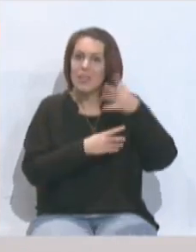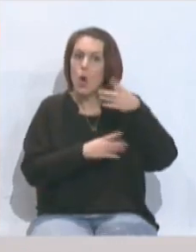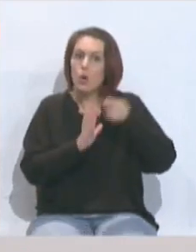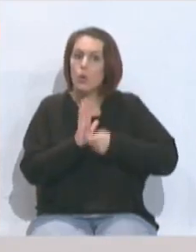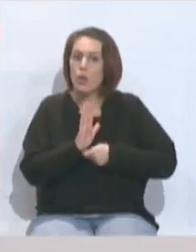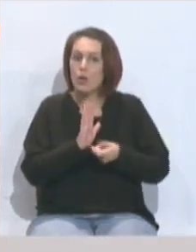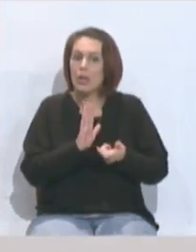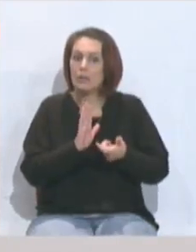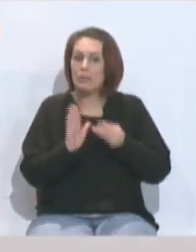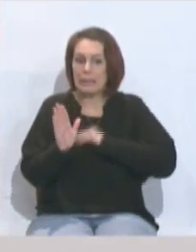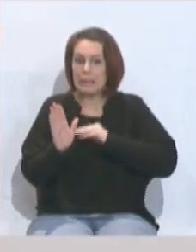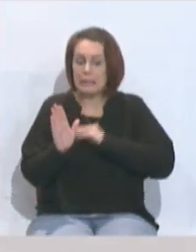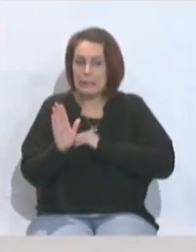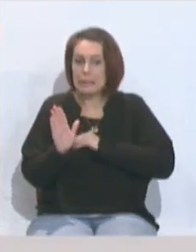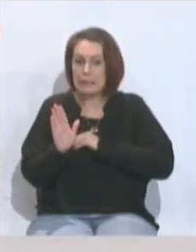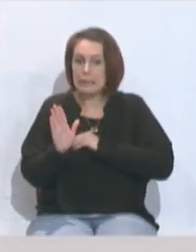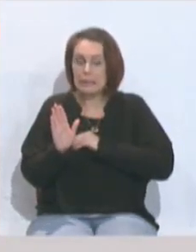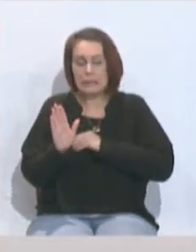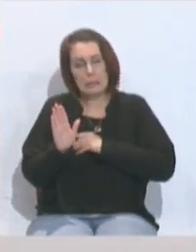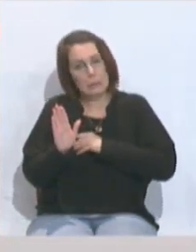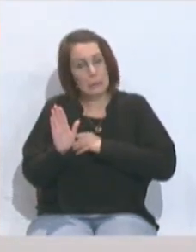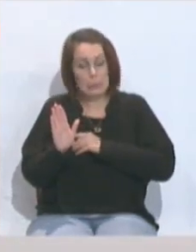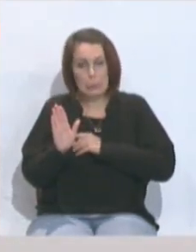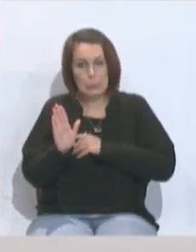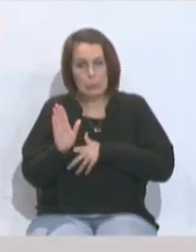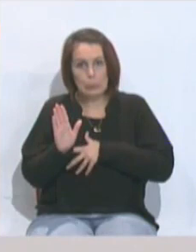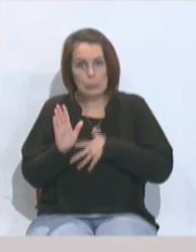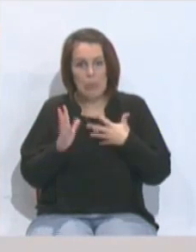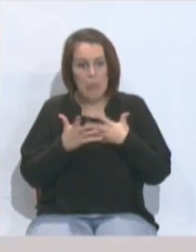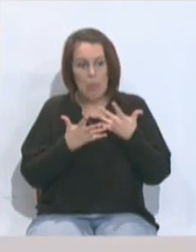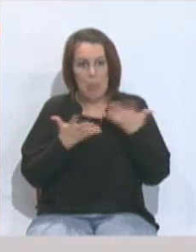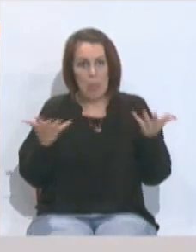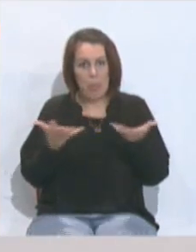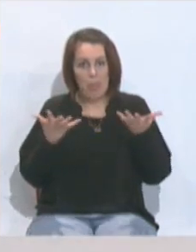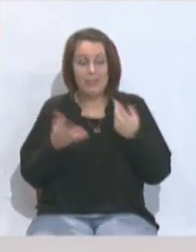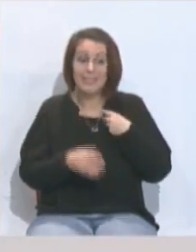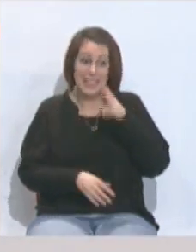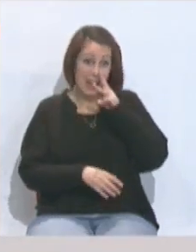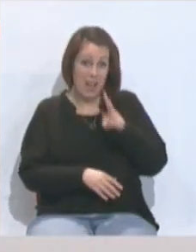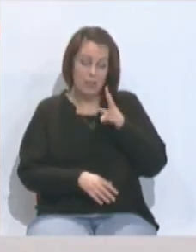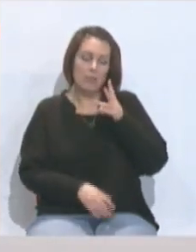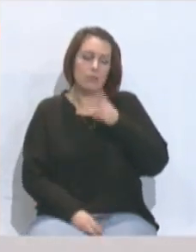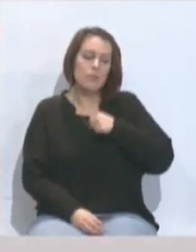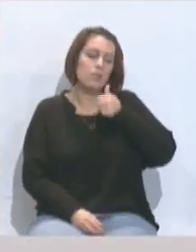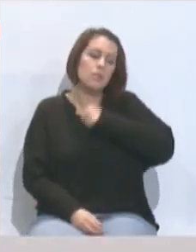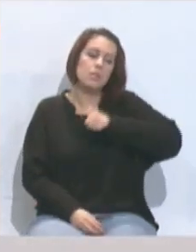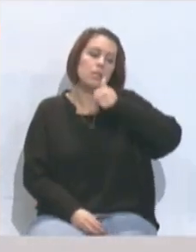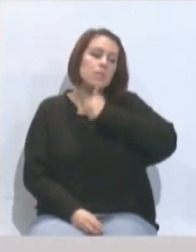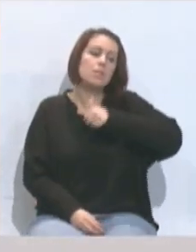condiciones bastante lamentables, casi podemos decir, ¿no? Entonces llevamos 3 años aguantando. Es como el que